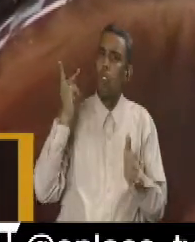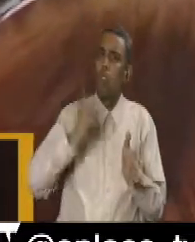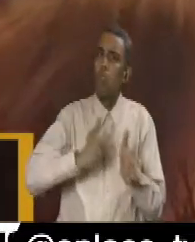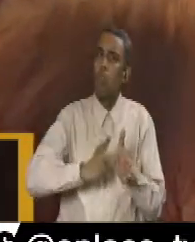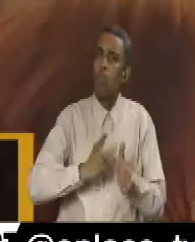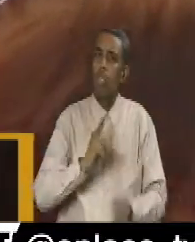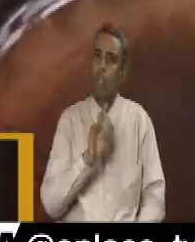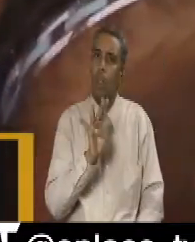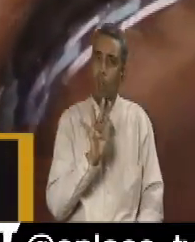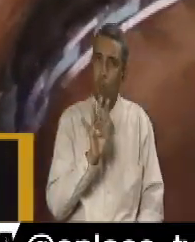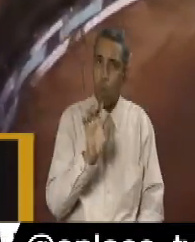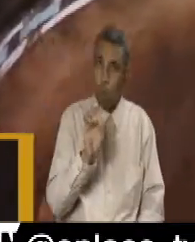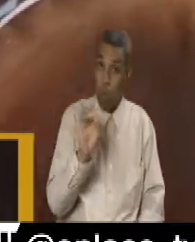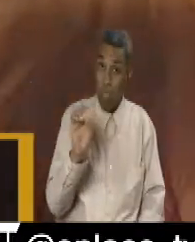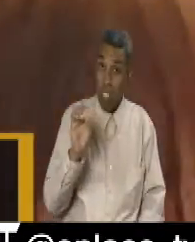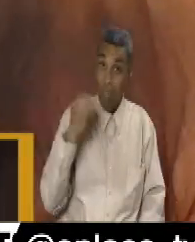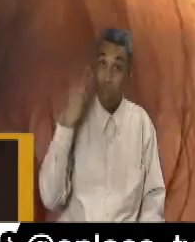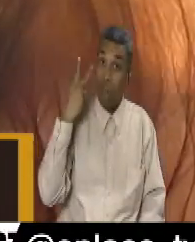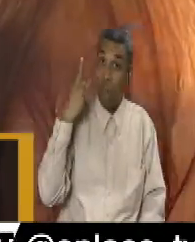detenido.